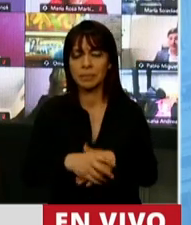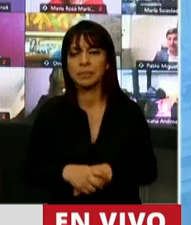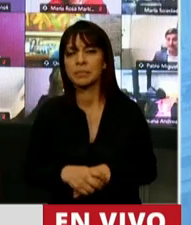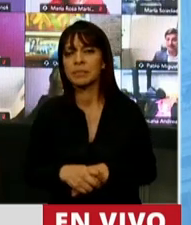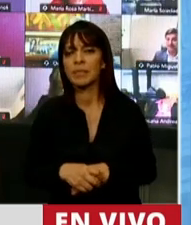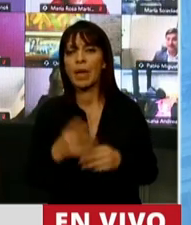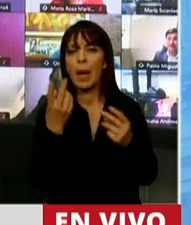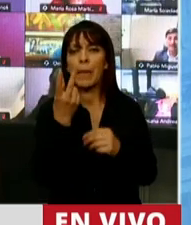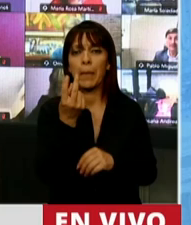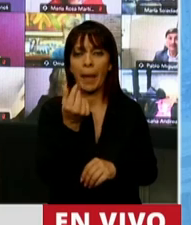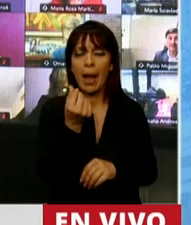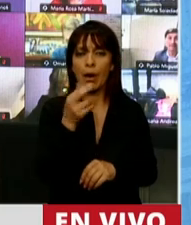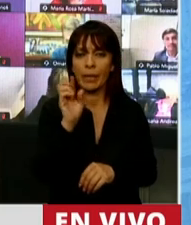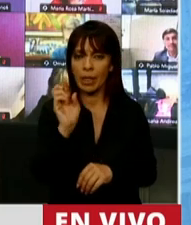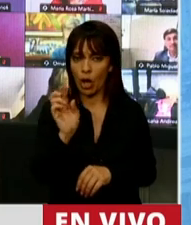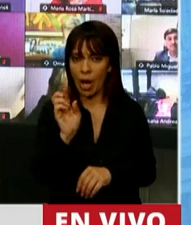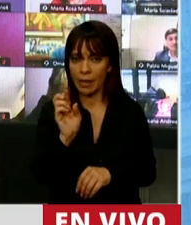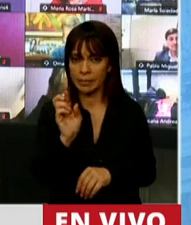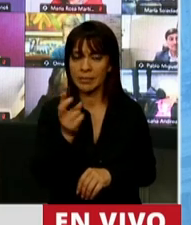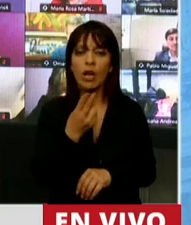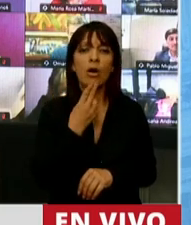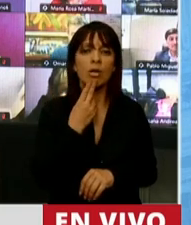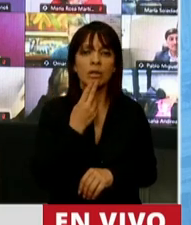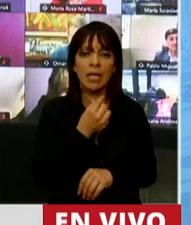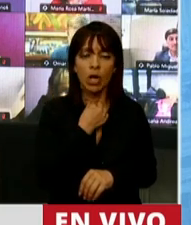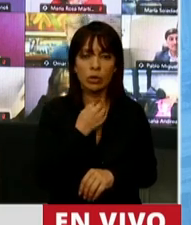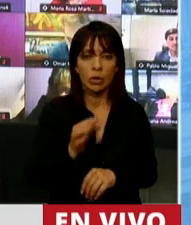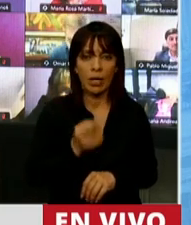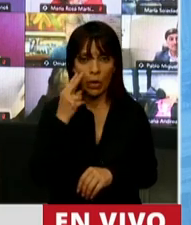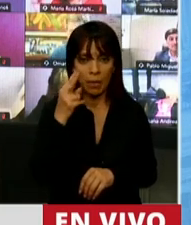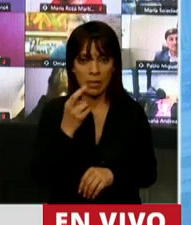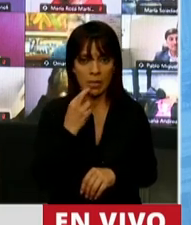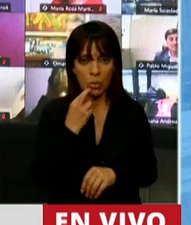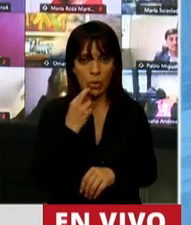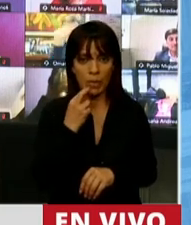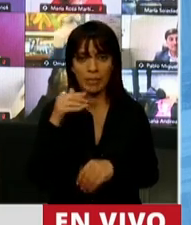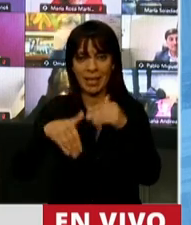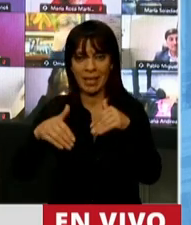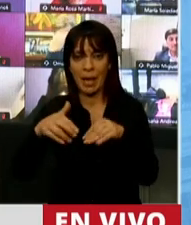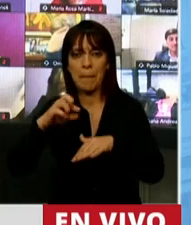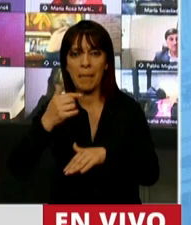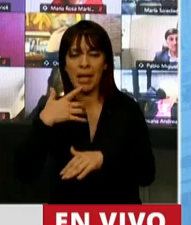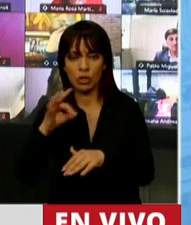Este es el valor del dólar el 11 de agosto del 2019, antes de las PASO.